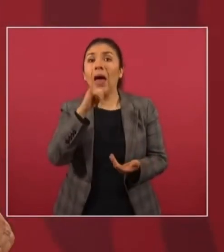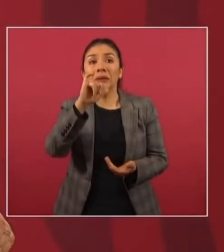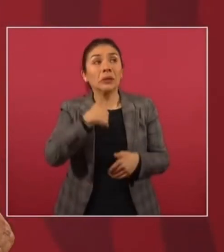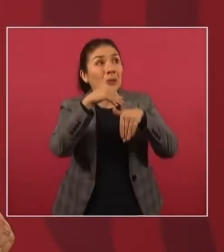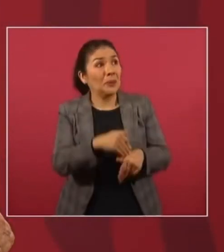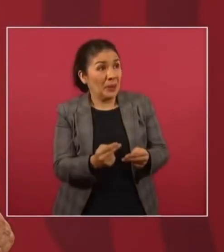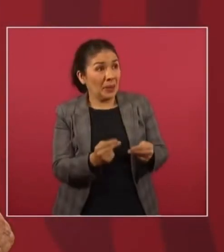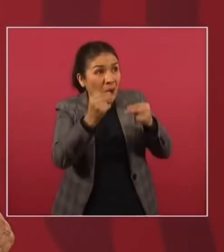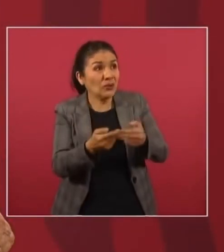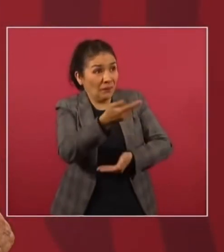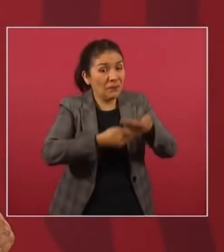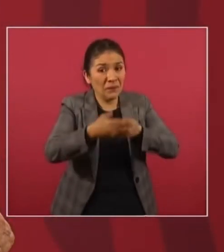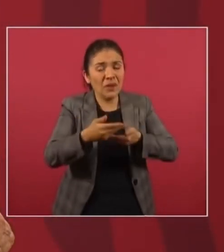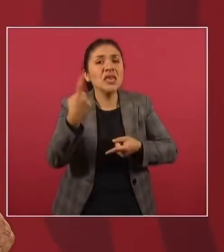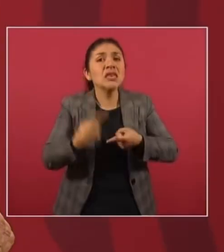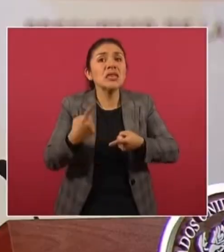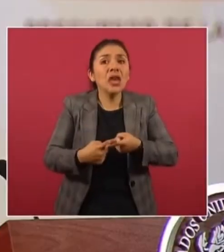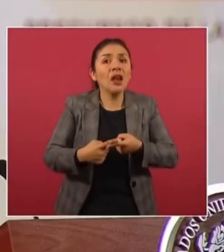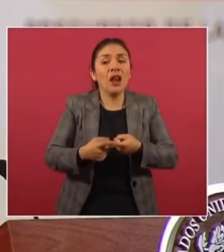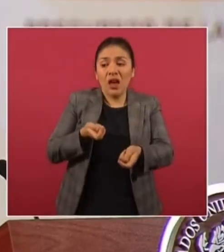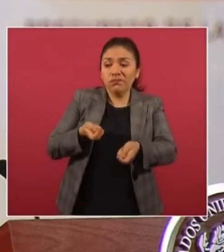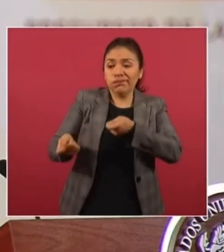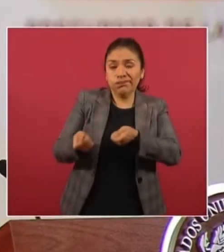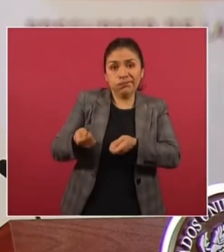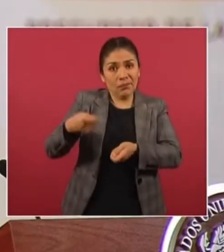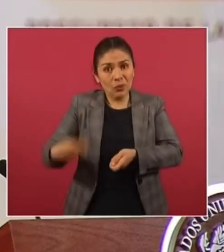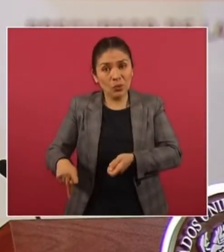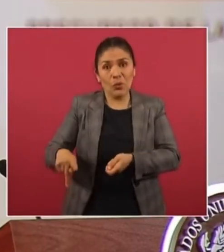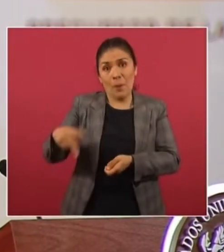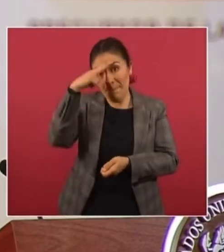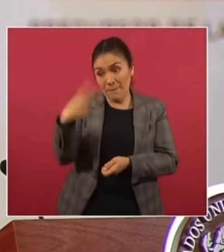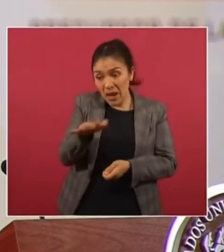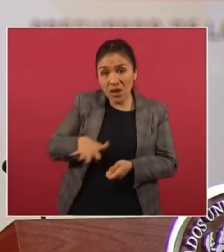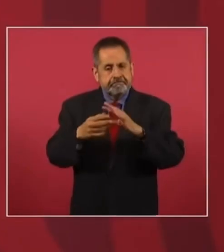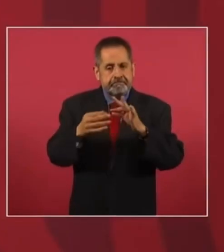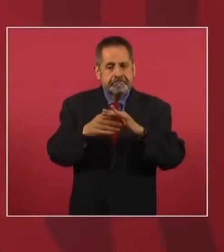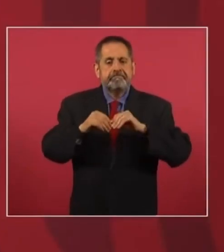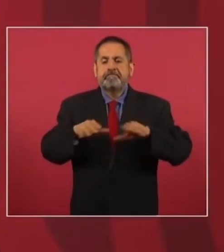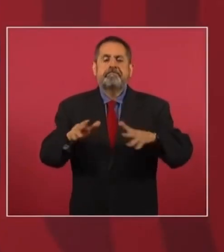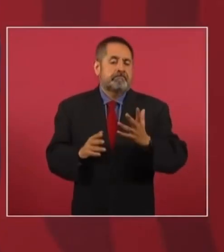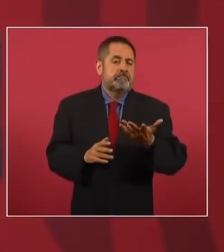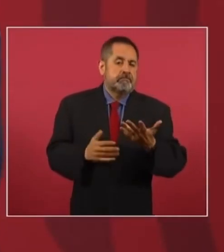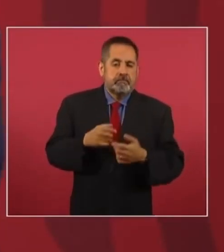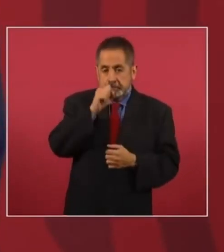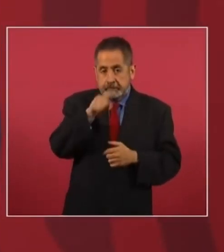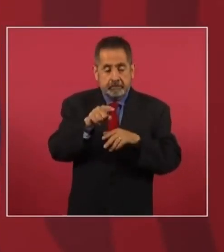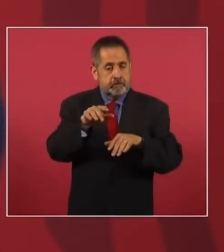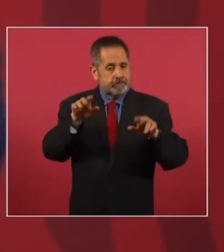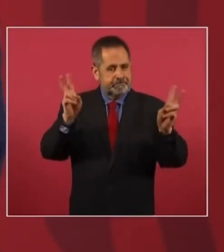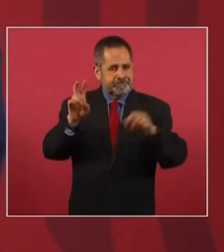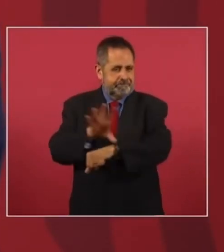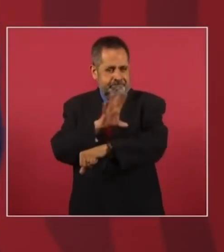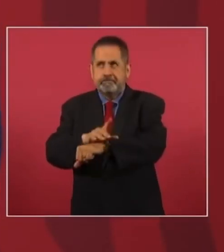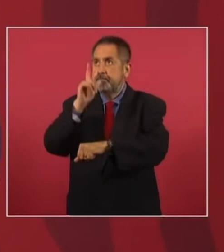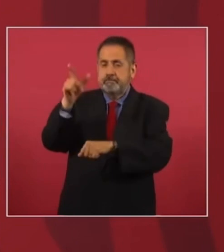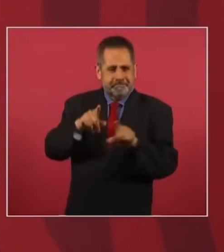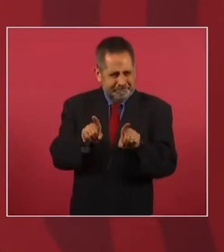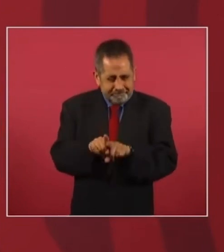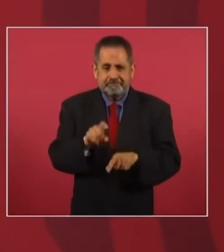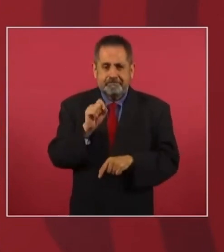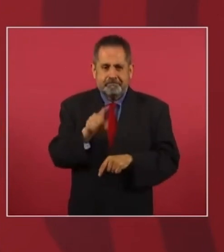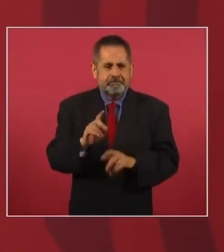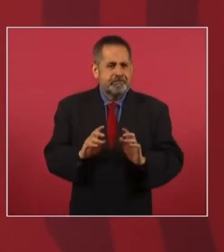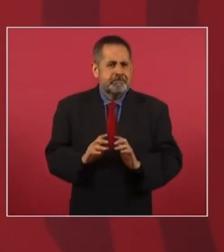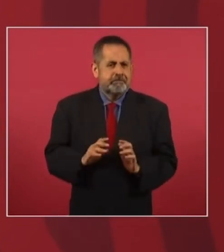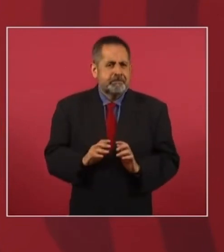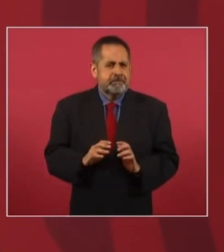negociación el dominio de la nación, del pueblo de México, sobre el petróleo. Y en materia eléctrica, lo mismo.